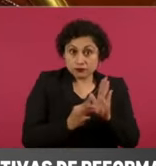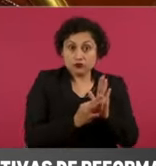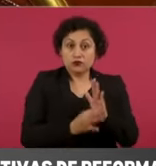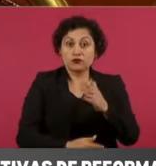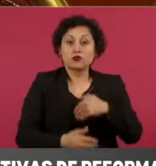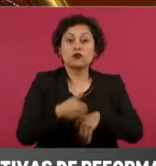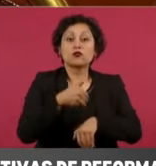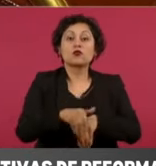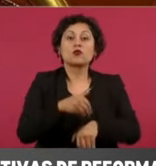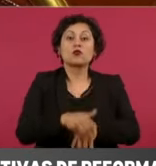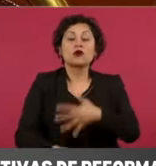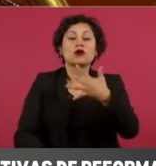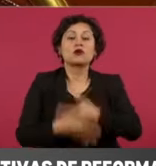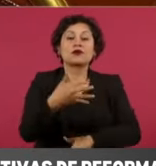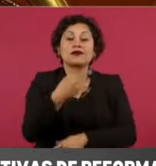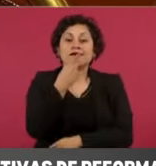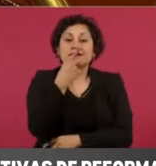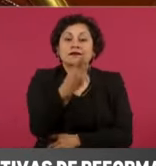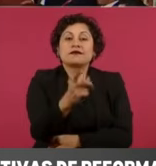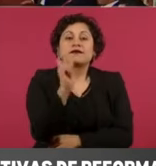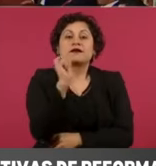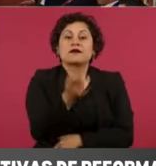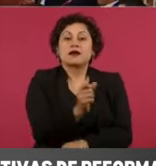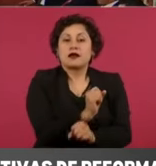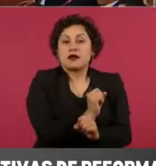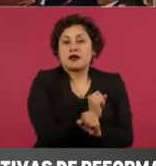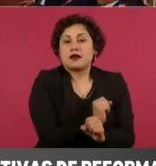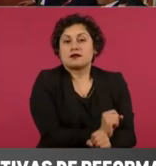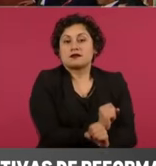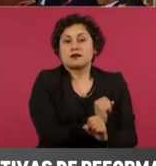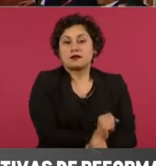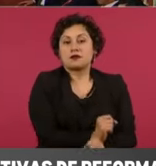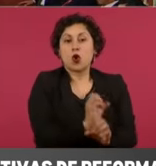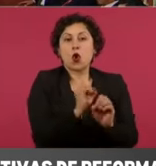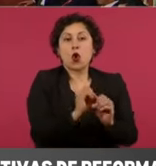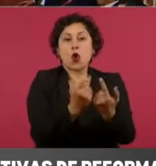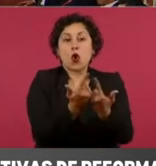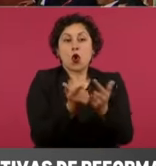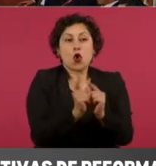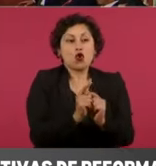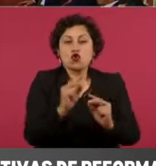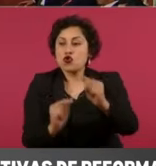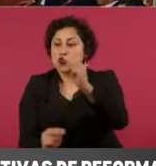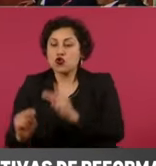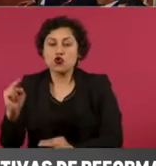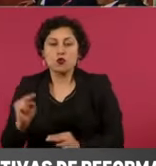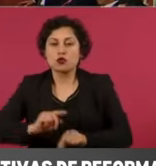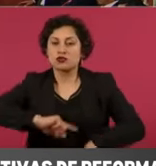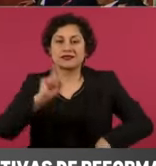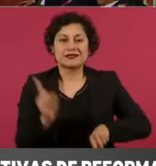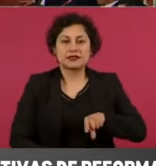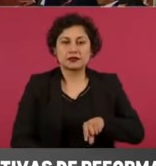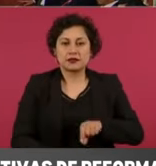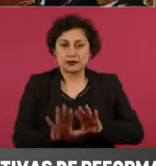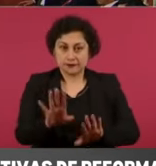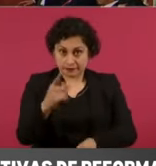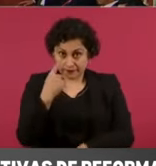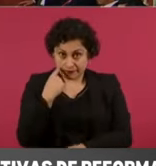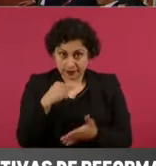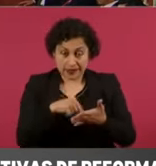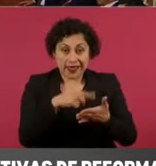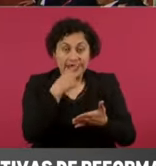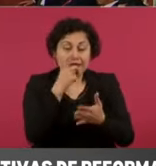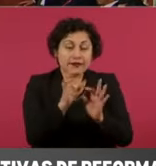la esclavitud y la distinción de castas. Cito textualmente: quedando